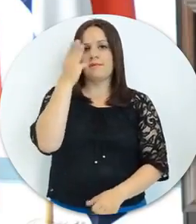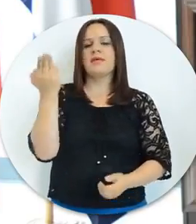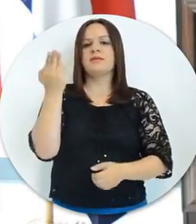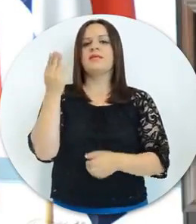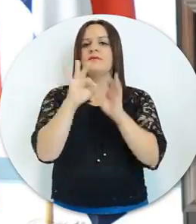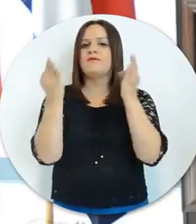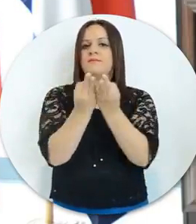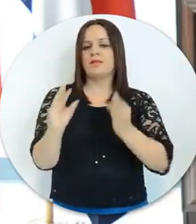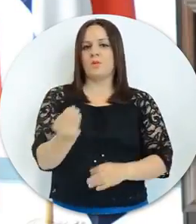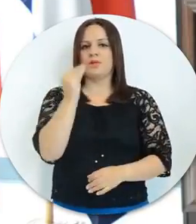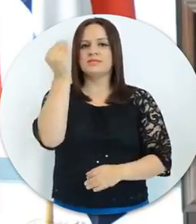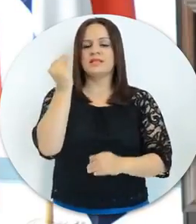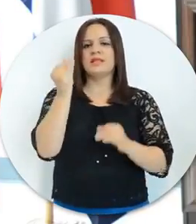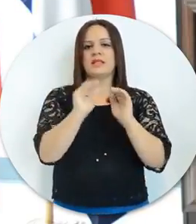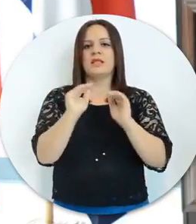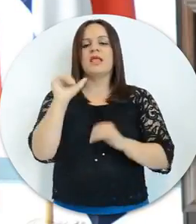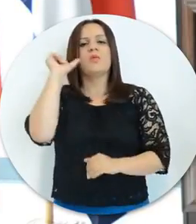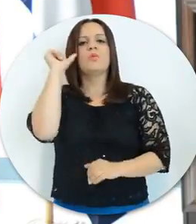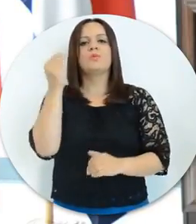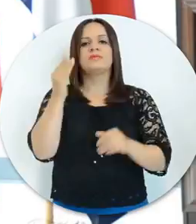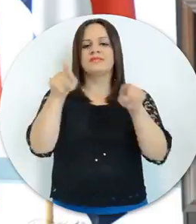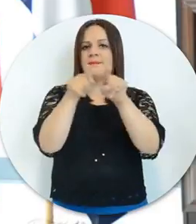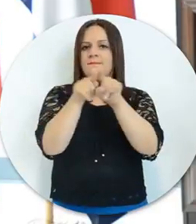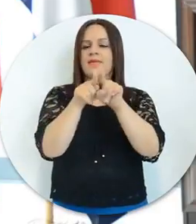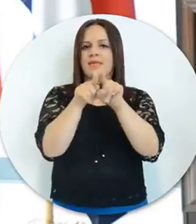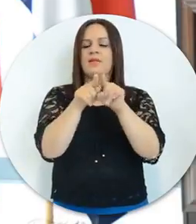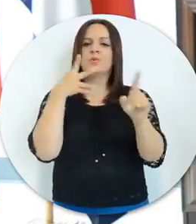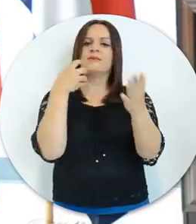como adolescentes, como adultos, las